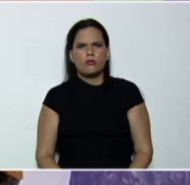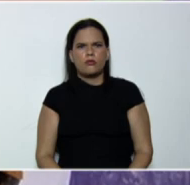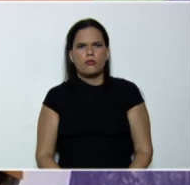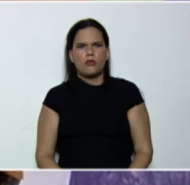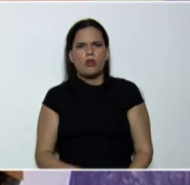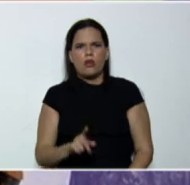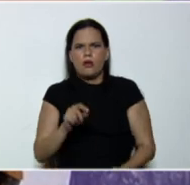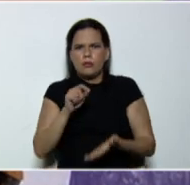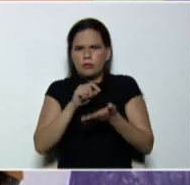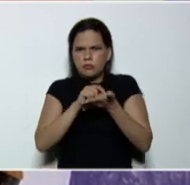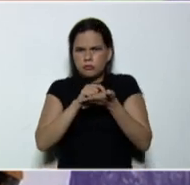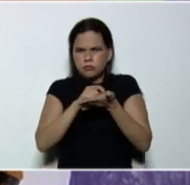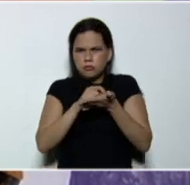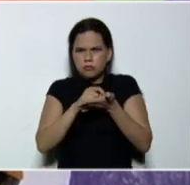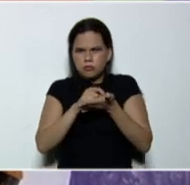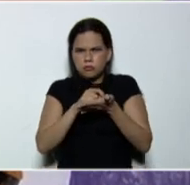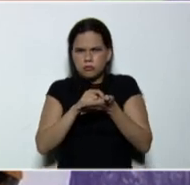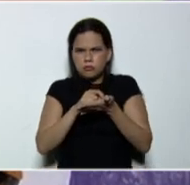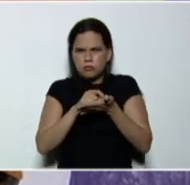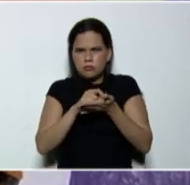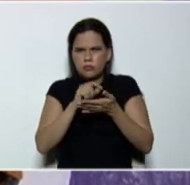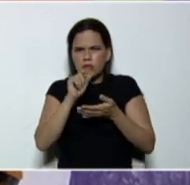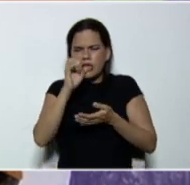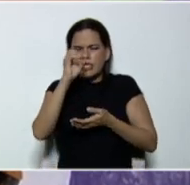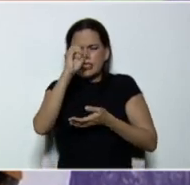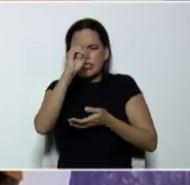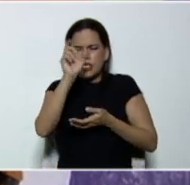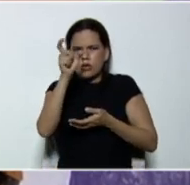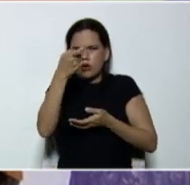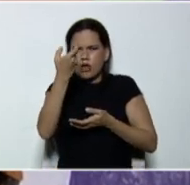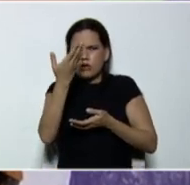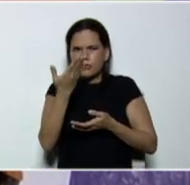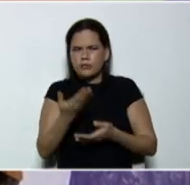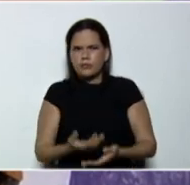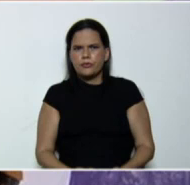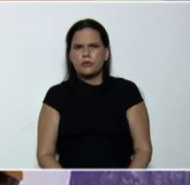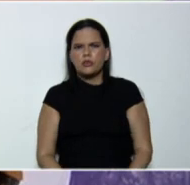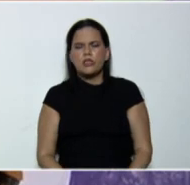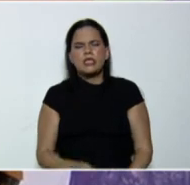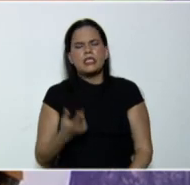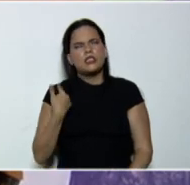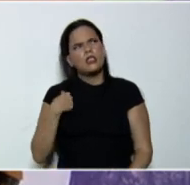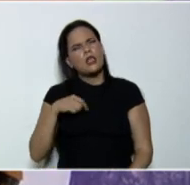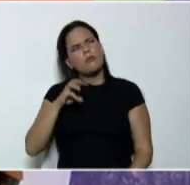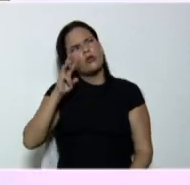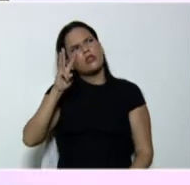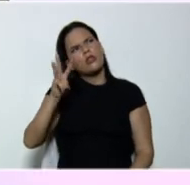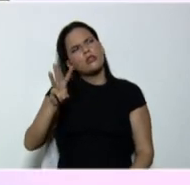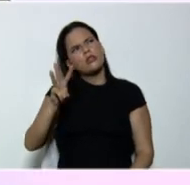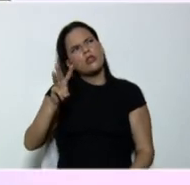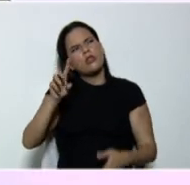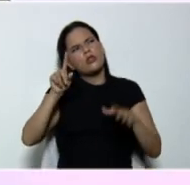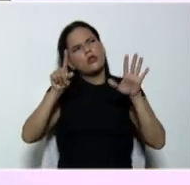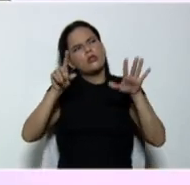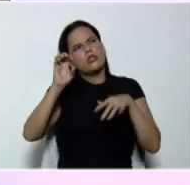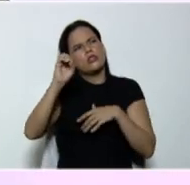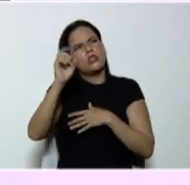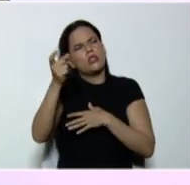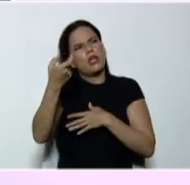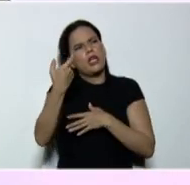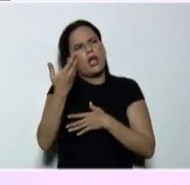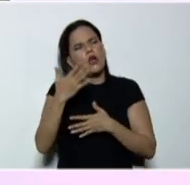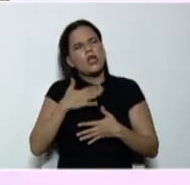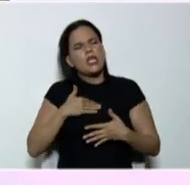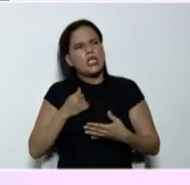vamos a marcar acá la medida de los 0 grados. Si tenemos 360 grados y queremos trazar